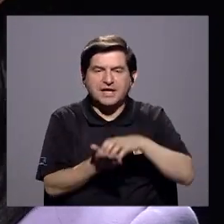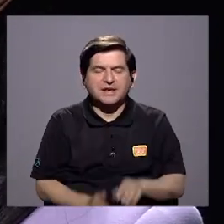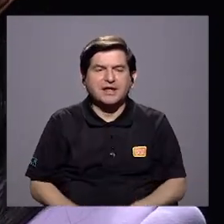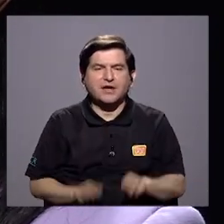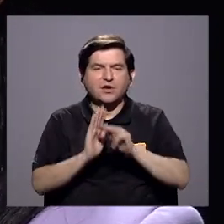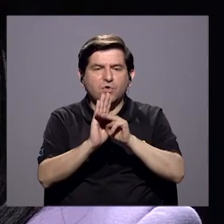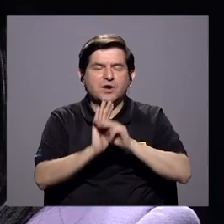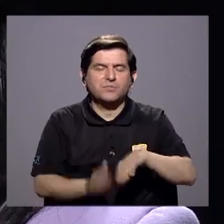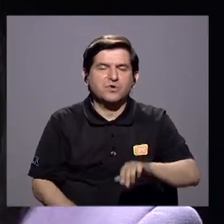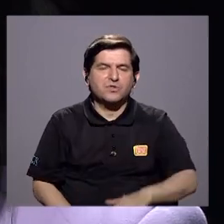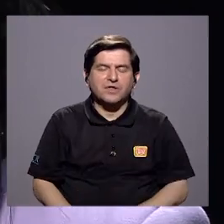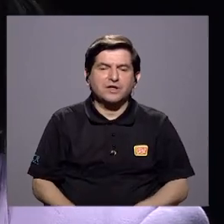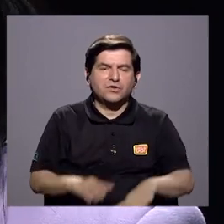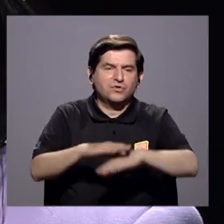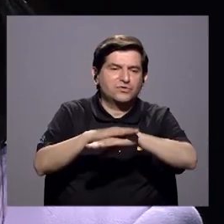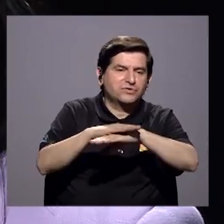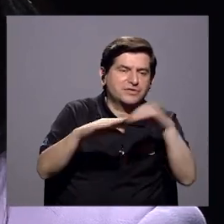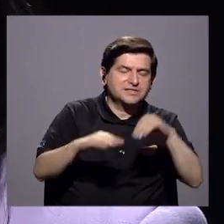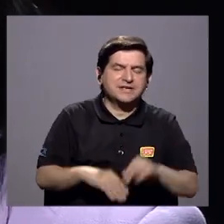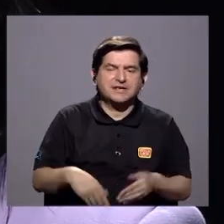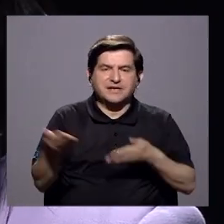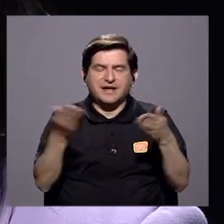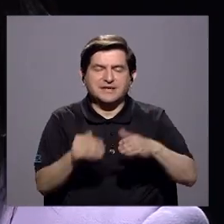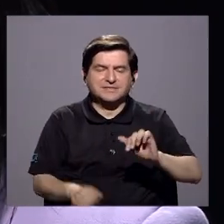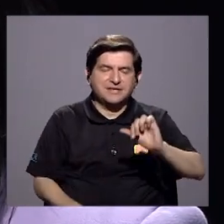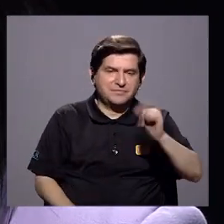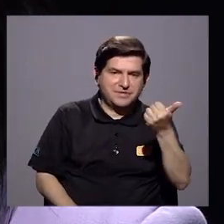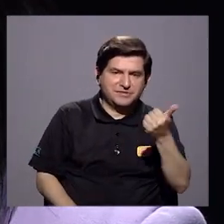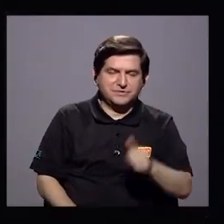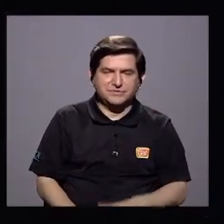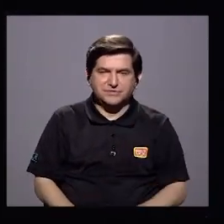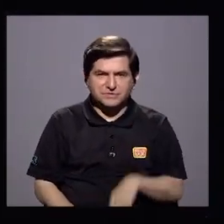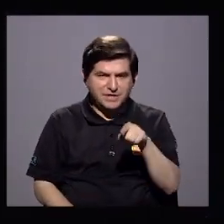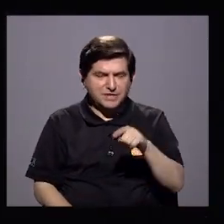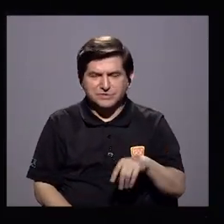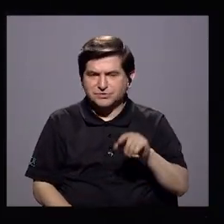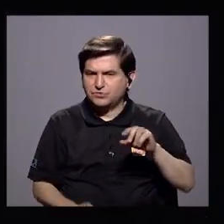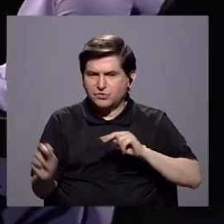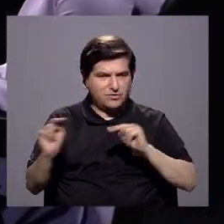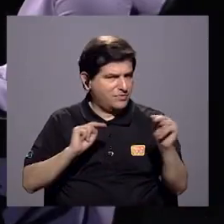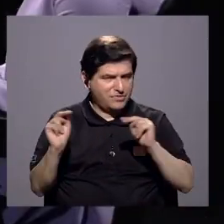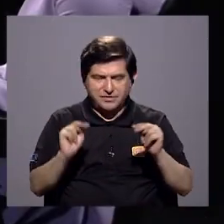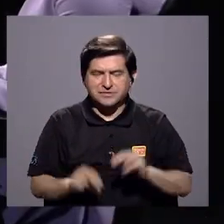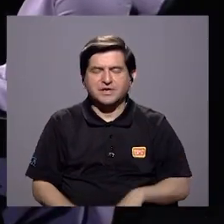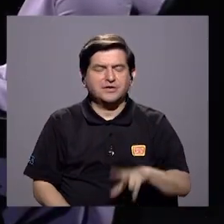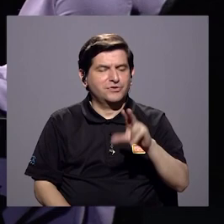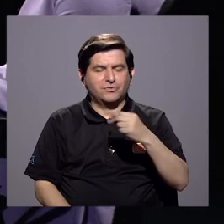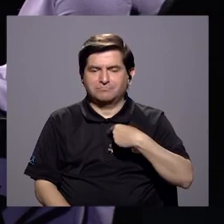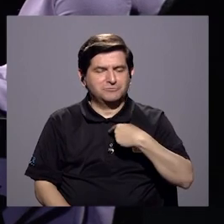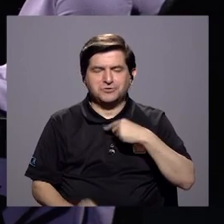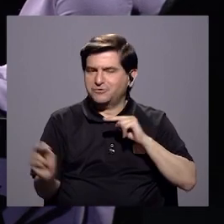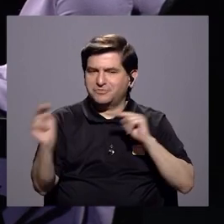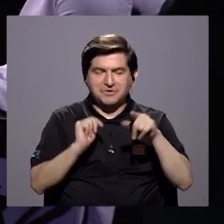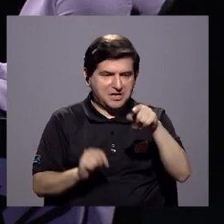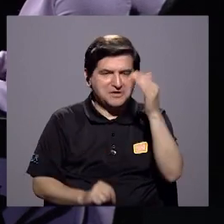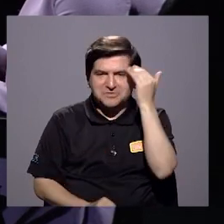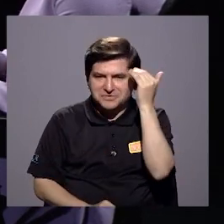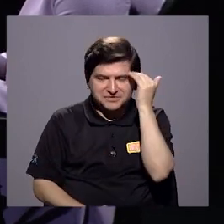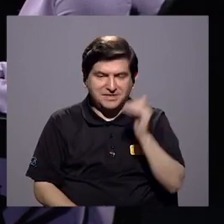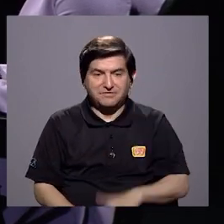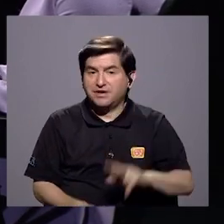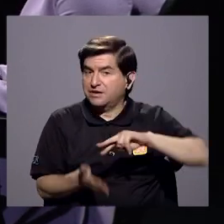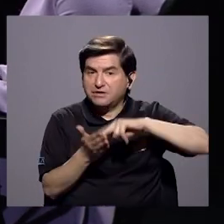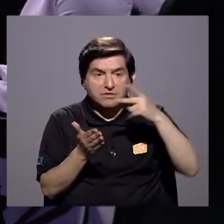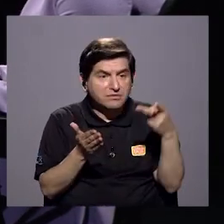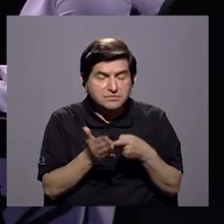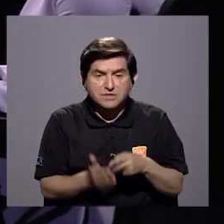modelo de tercerización, yo no la tengo, ni la junta administrativa la tiene. Eso es innegociable para usted. Eso es innegociable para mí y ellos lo saben. Eso no